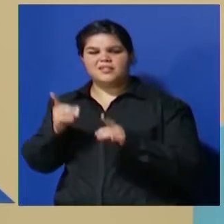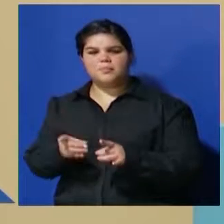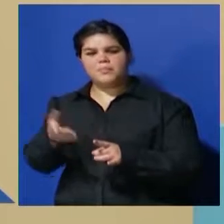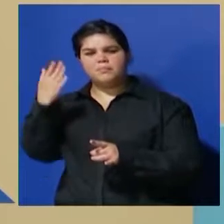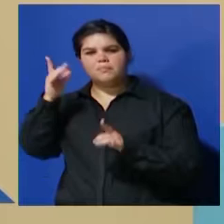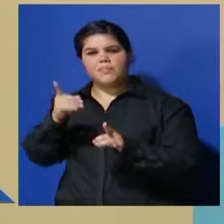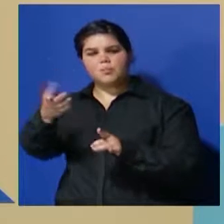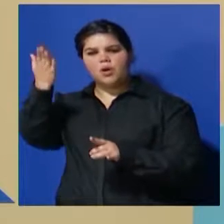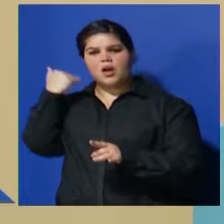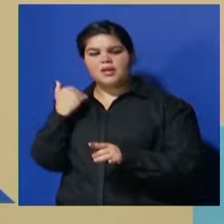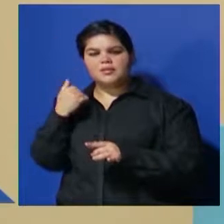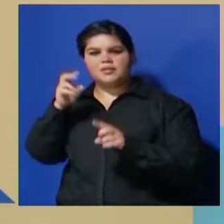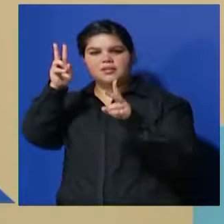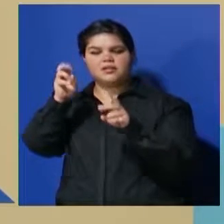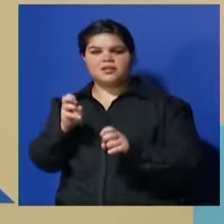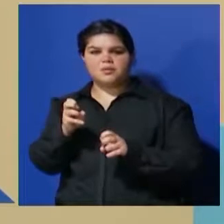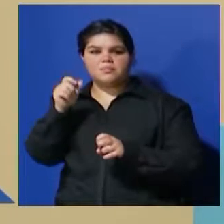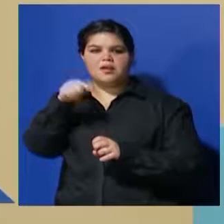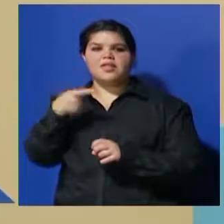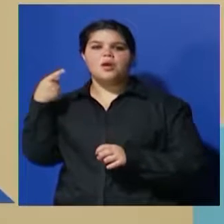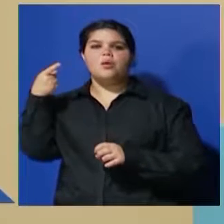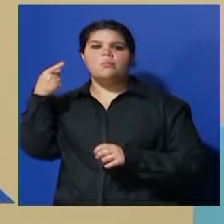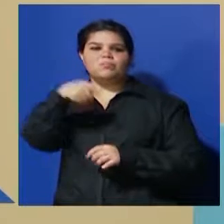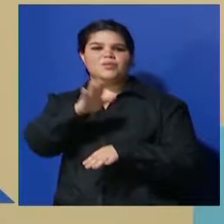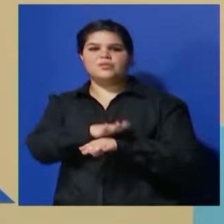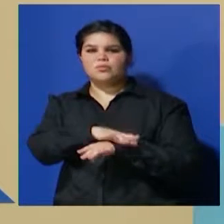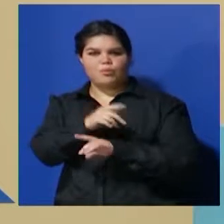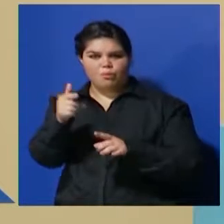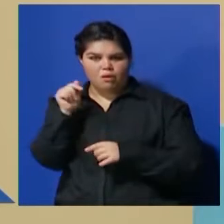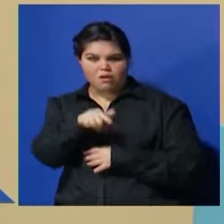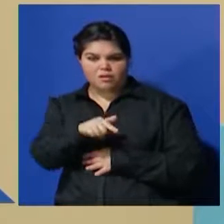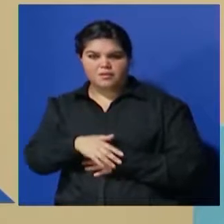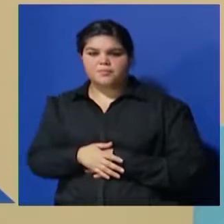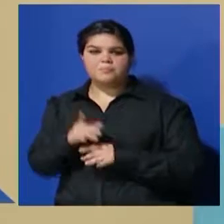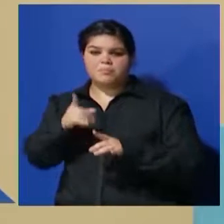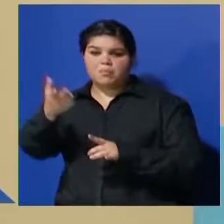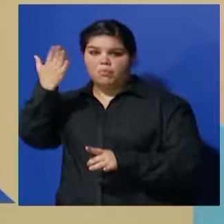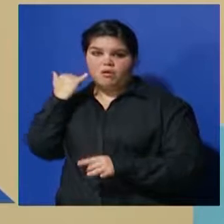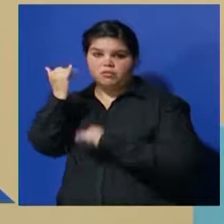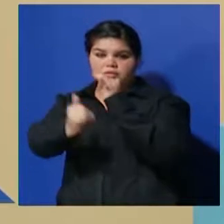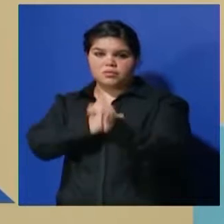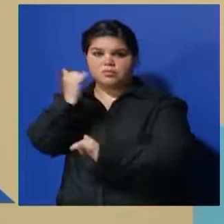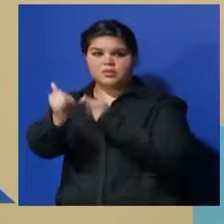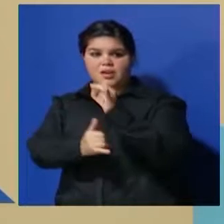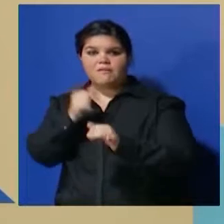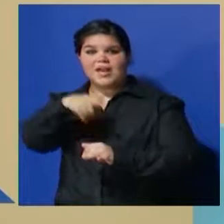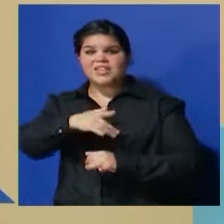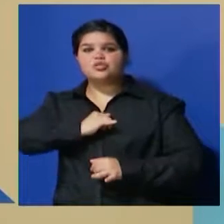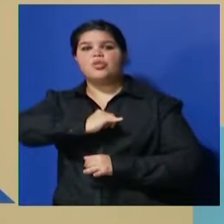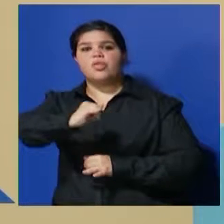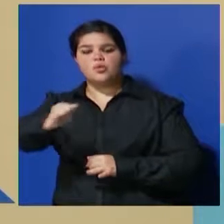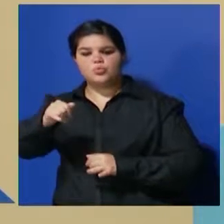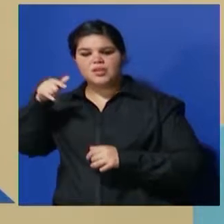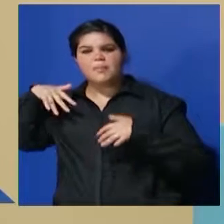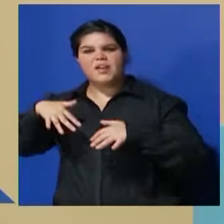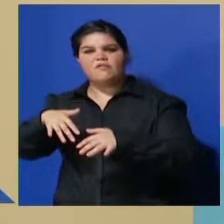la impunidad que les comentaba recién. Esta impunidad es justamente la que se está denunciando con estas manifestaciones.